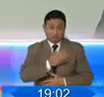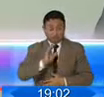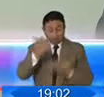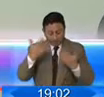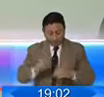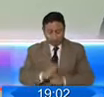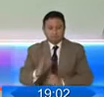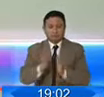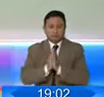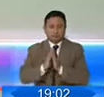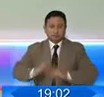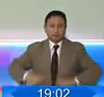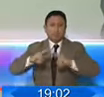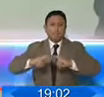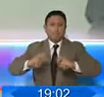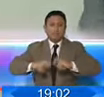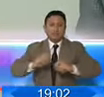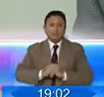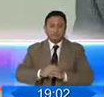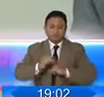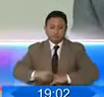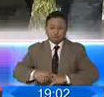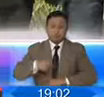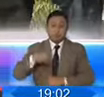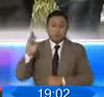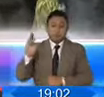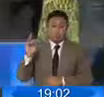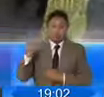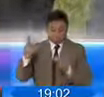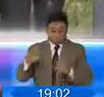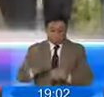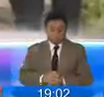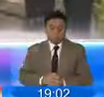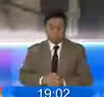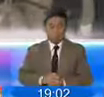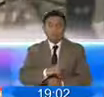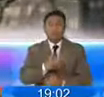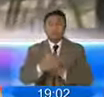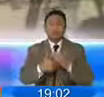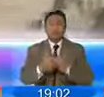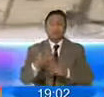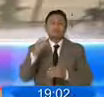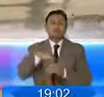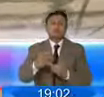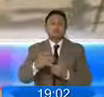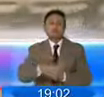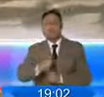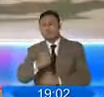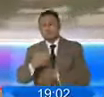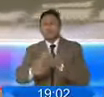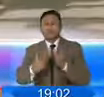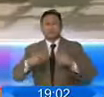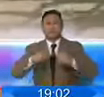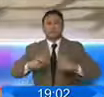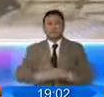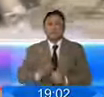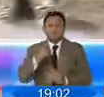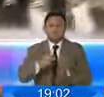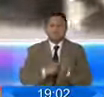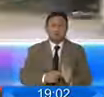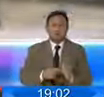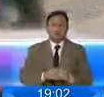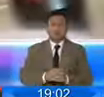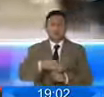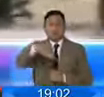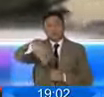esta investigación se extienda a mi esposa. Y a este proceso se incluyeron otros pedidos de investigación. Por ejemplo, el presentado por